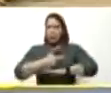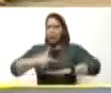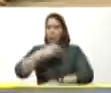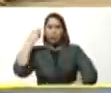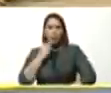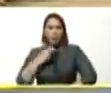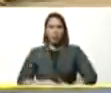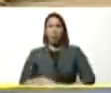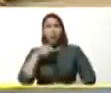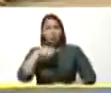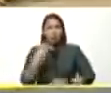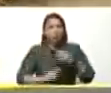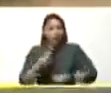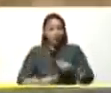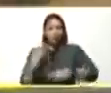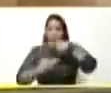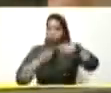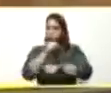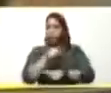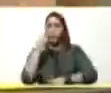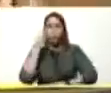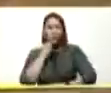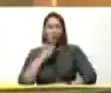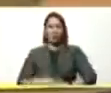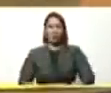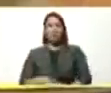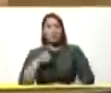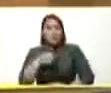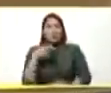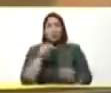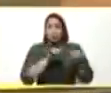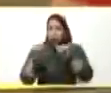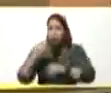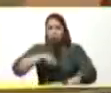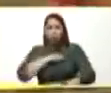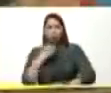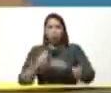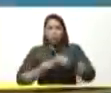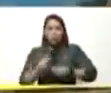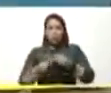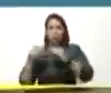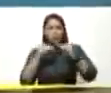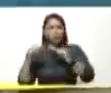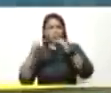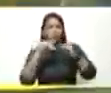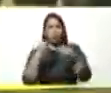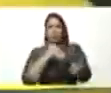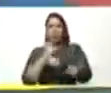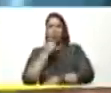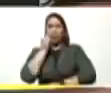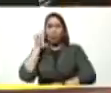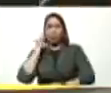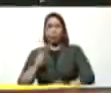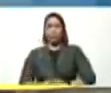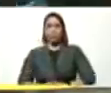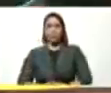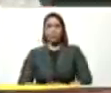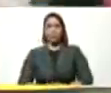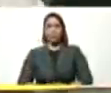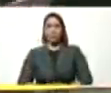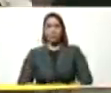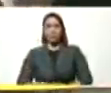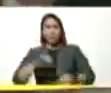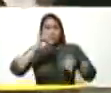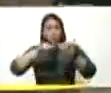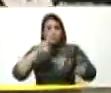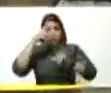bolivariano. Eso es lo que hace la revolución bolivariana. Eso es lo que hacemos entre todos, los trabajadores, las trabajadoras, los